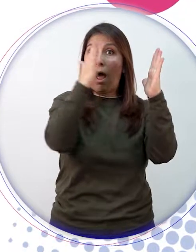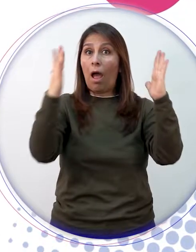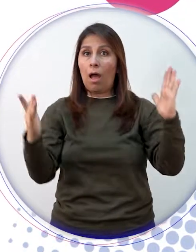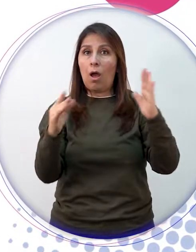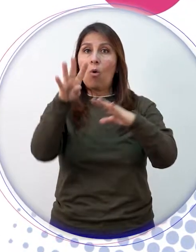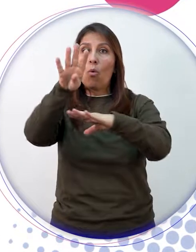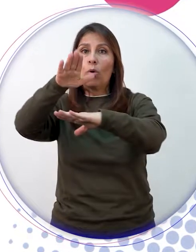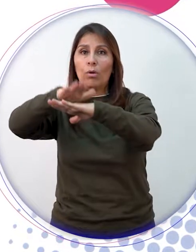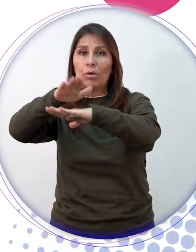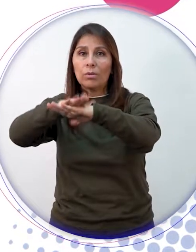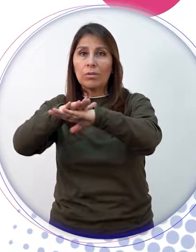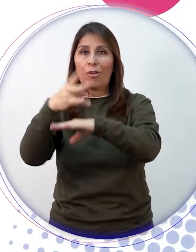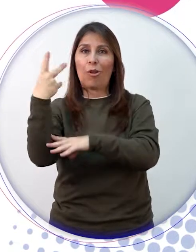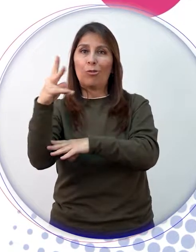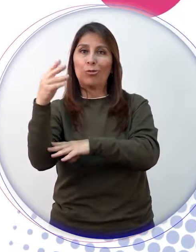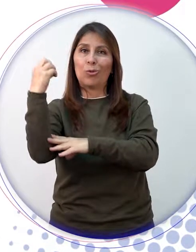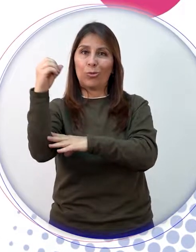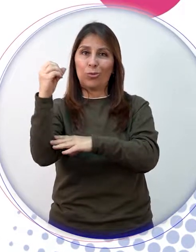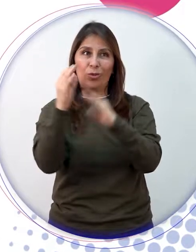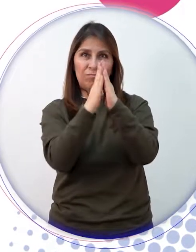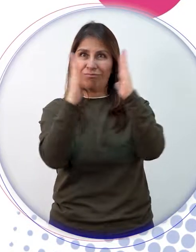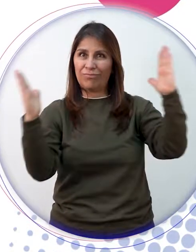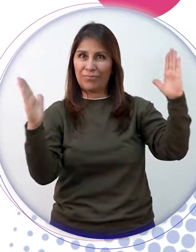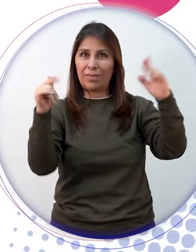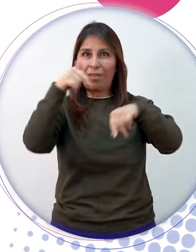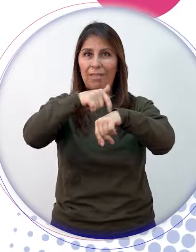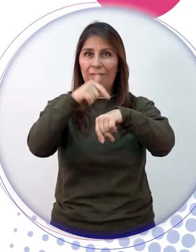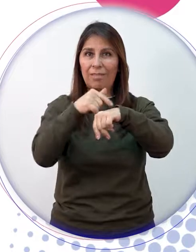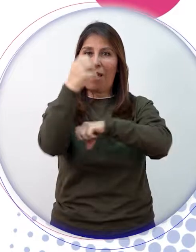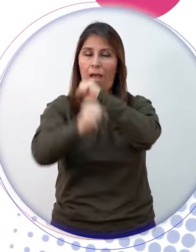4 de la tarde del 12 de octubre de 2022.